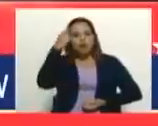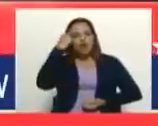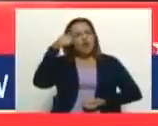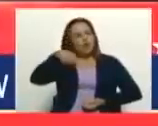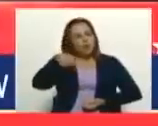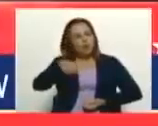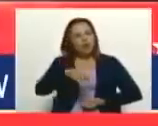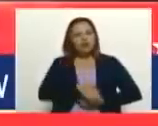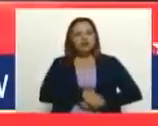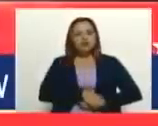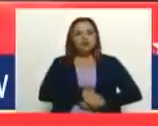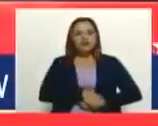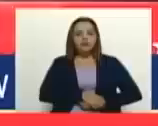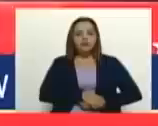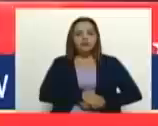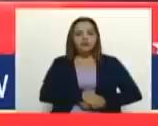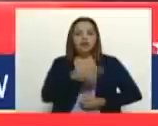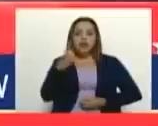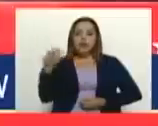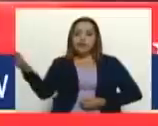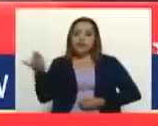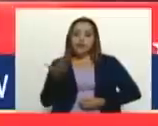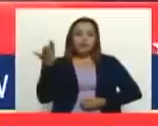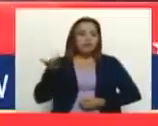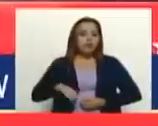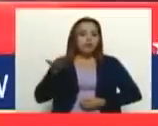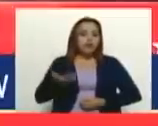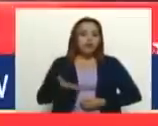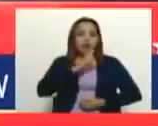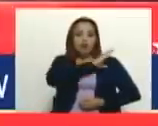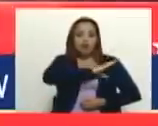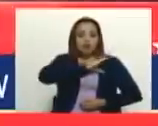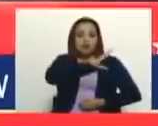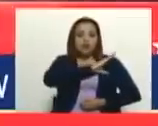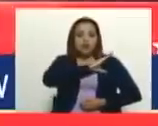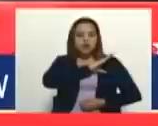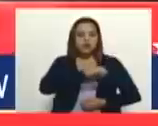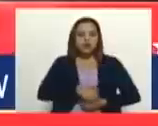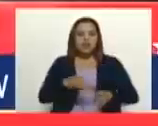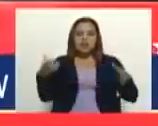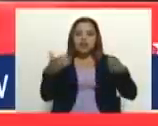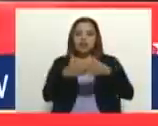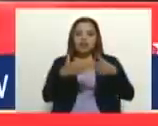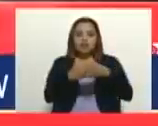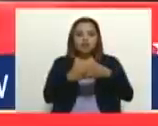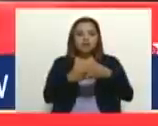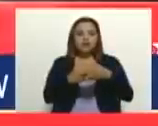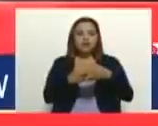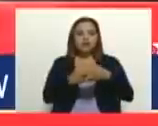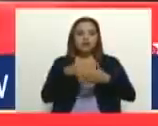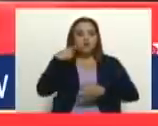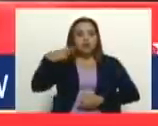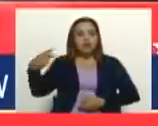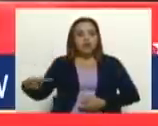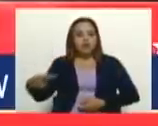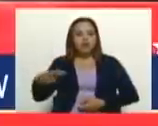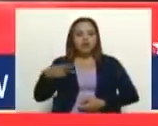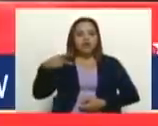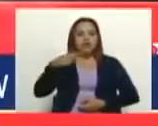llegan de una importantísima delegación del Partido Comunista de China que